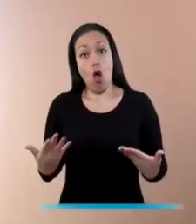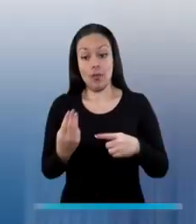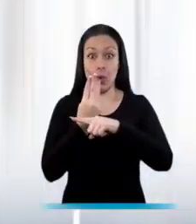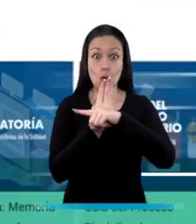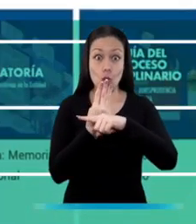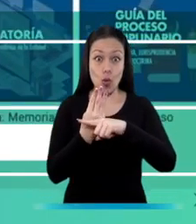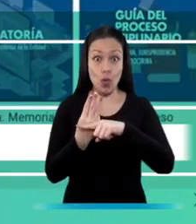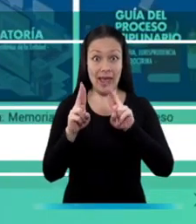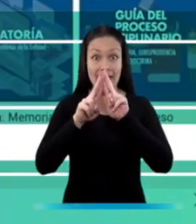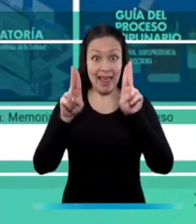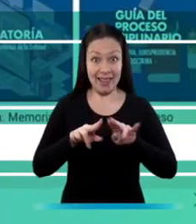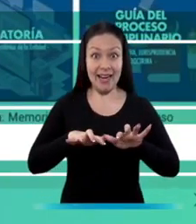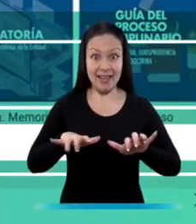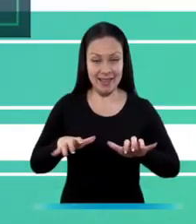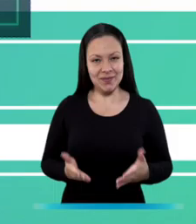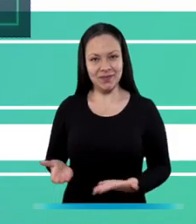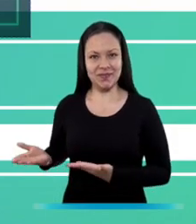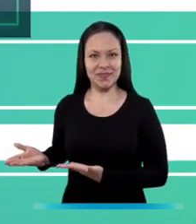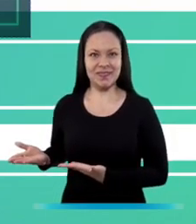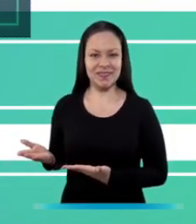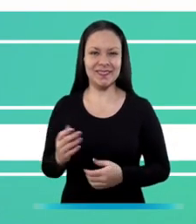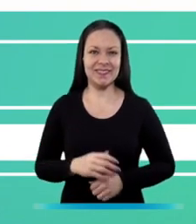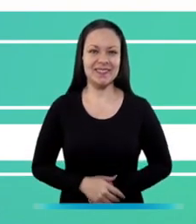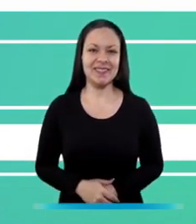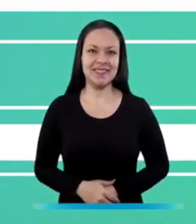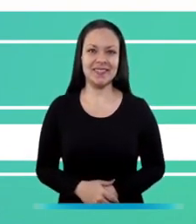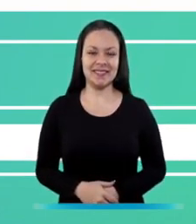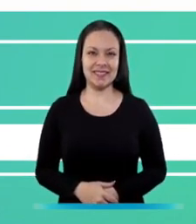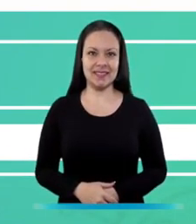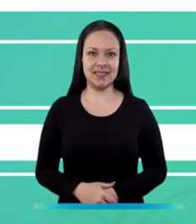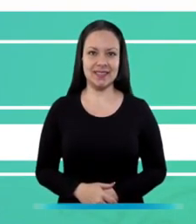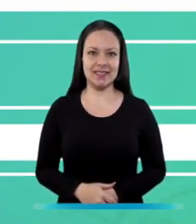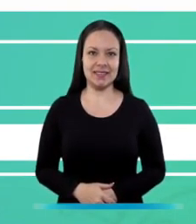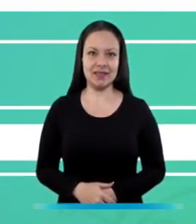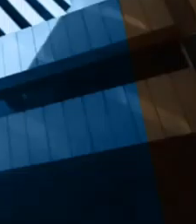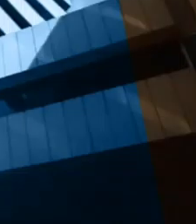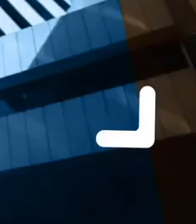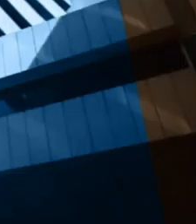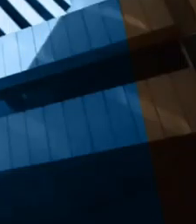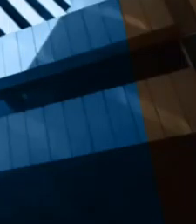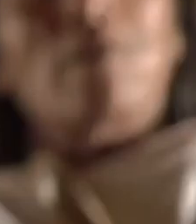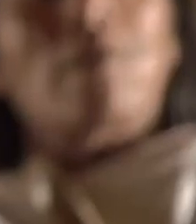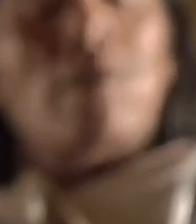018-940-808 o a través de nuestra sede electrónica en www.procuraduría.gov.co.